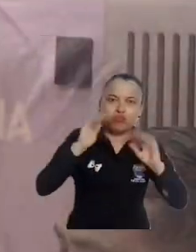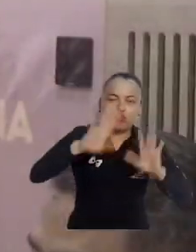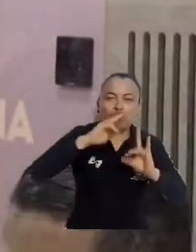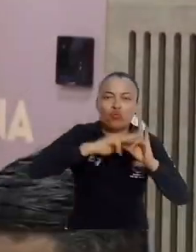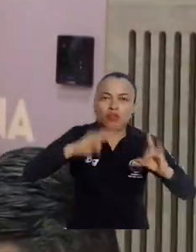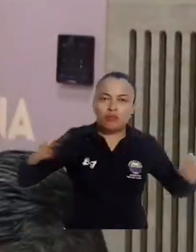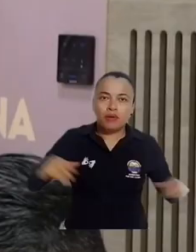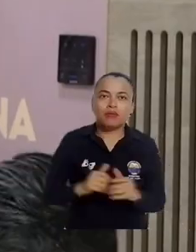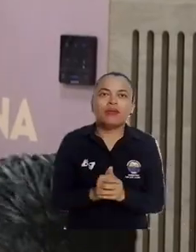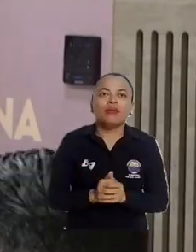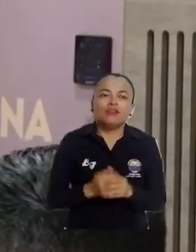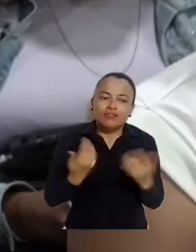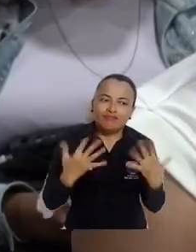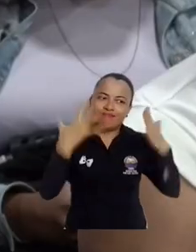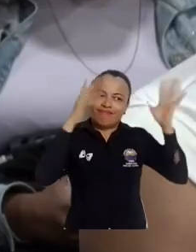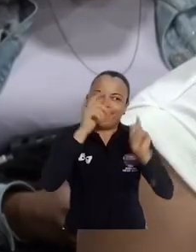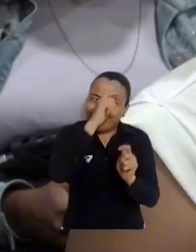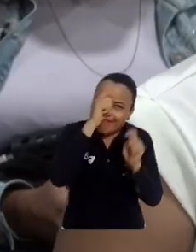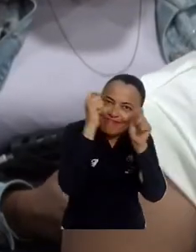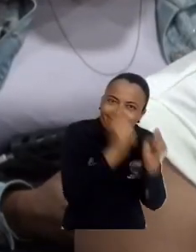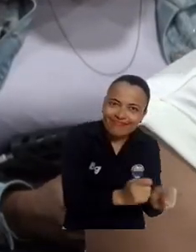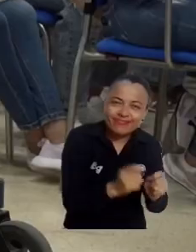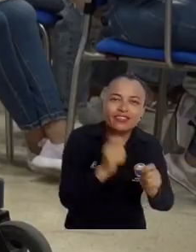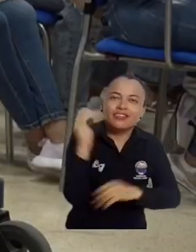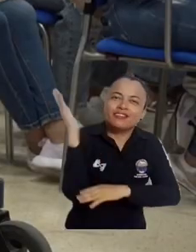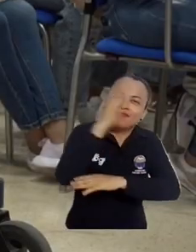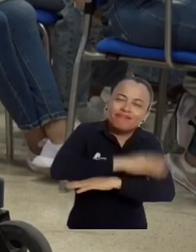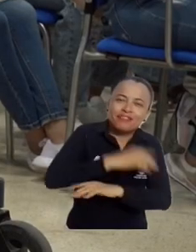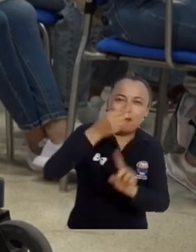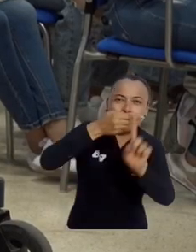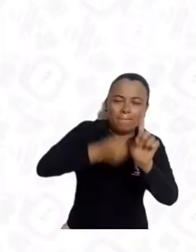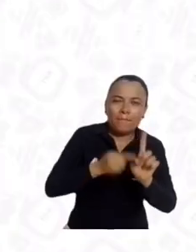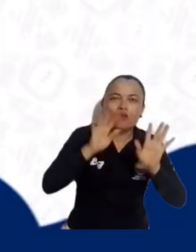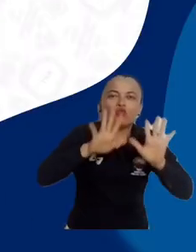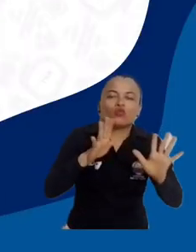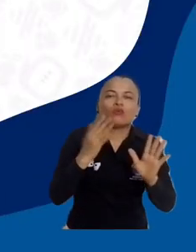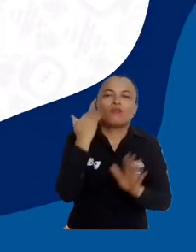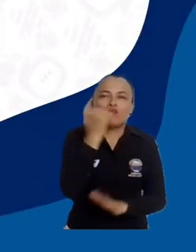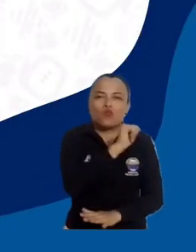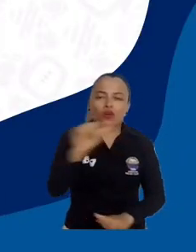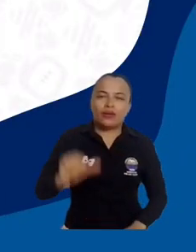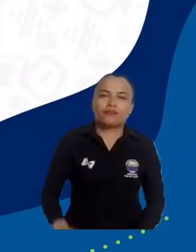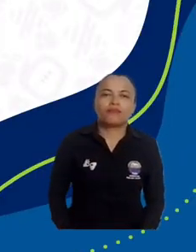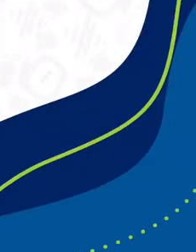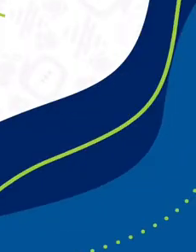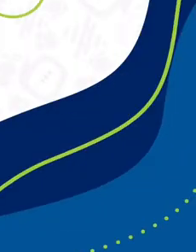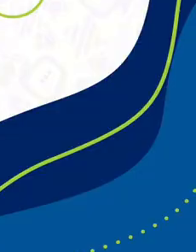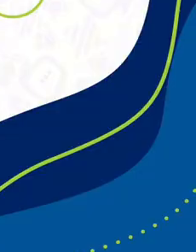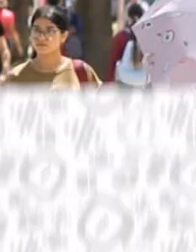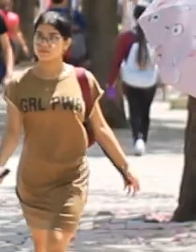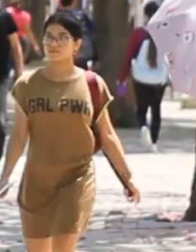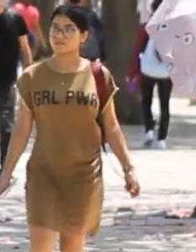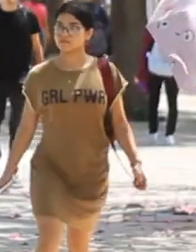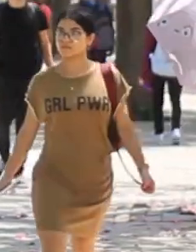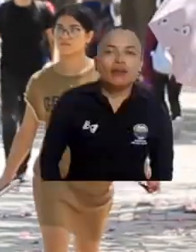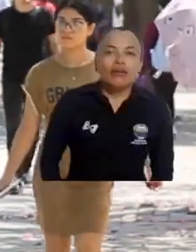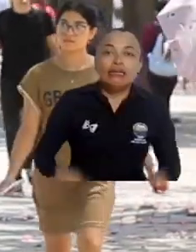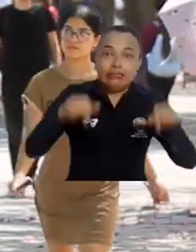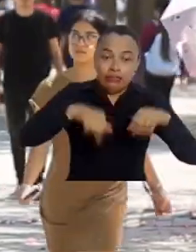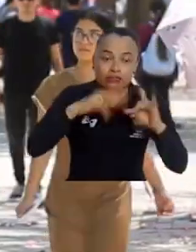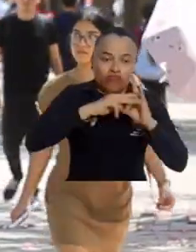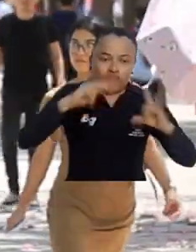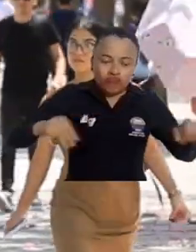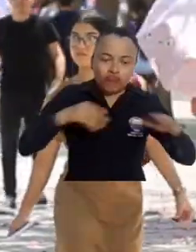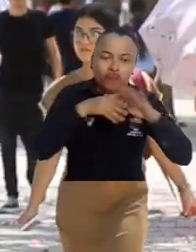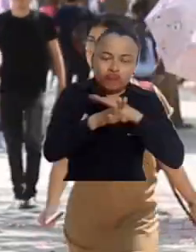Magdalena fueron homenajeadas como parte de la conmemoración del mes de la mujer bueno esta universidad